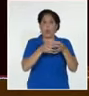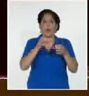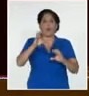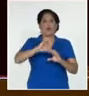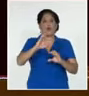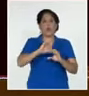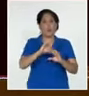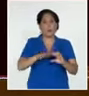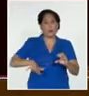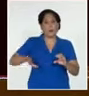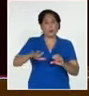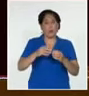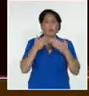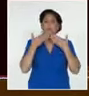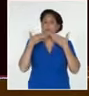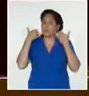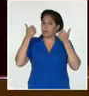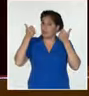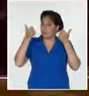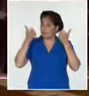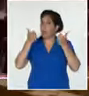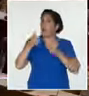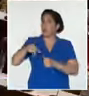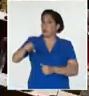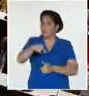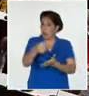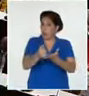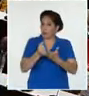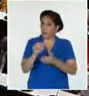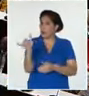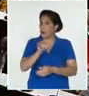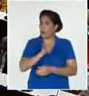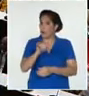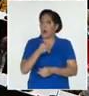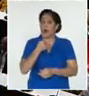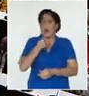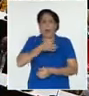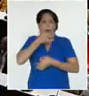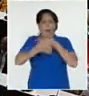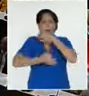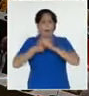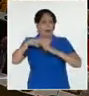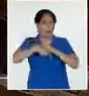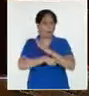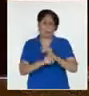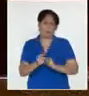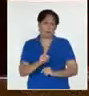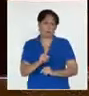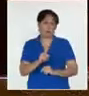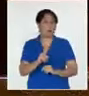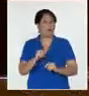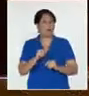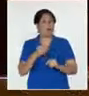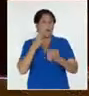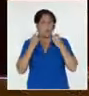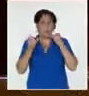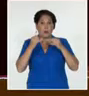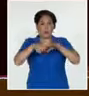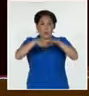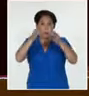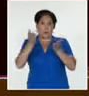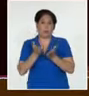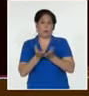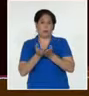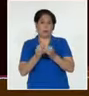los cubanos de una forma u otra, no hace falta decir mucho, porque fue un evento de interés global que por la